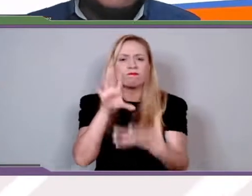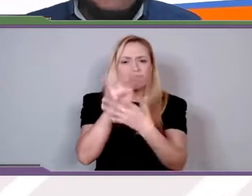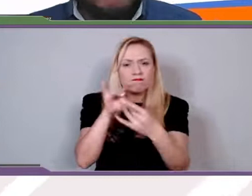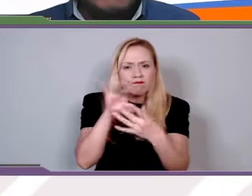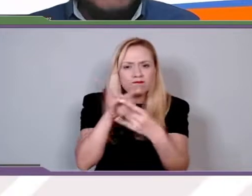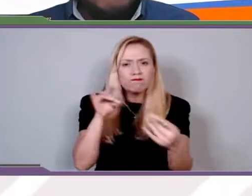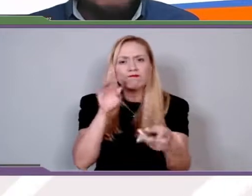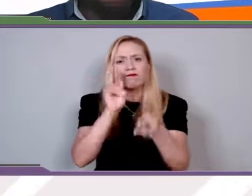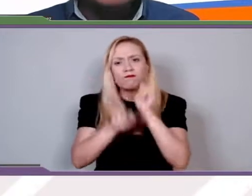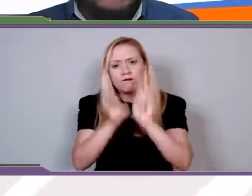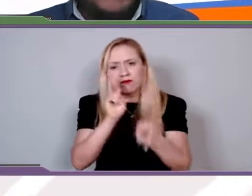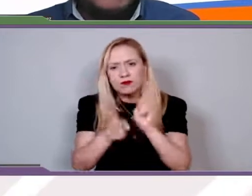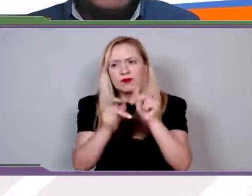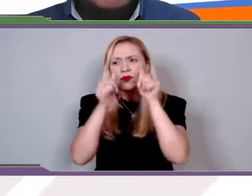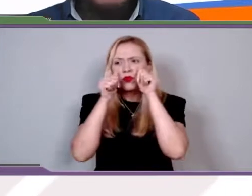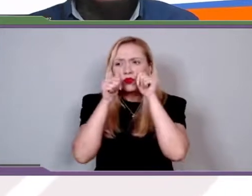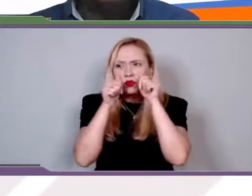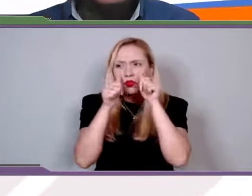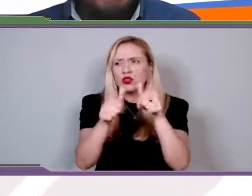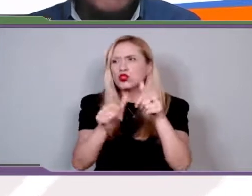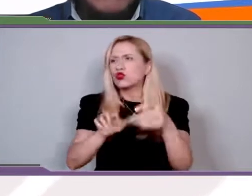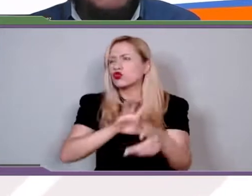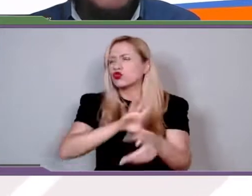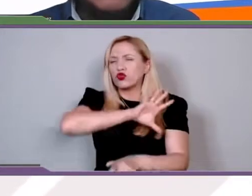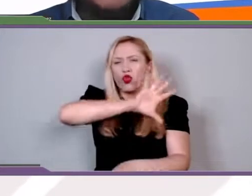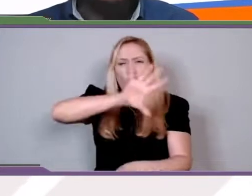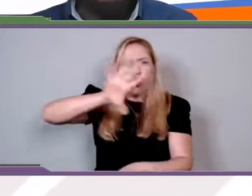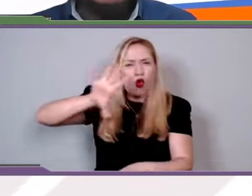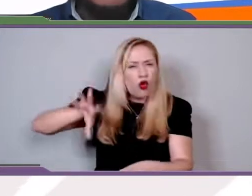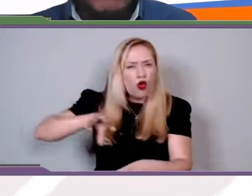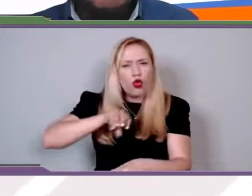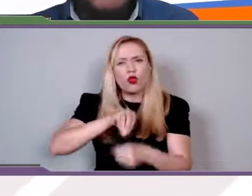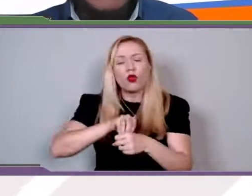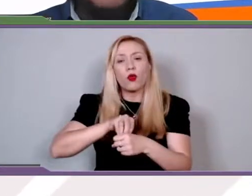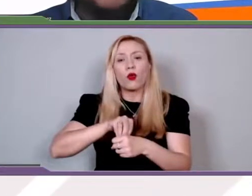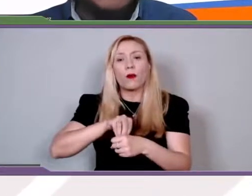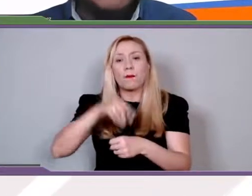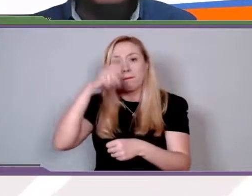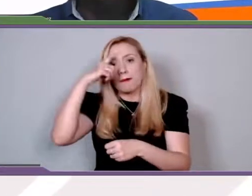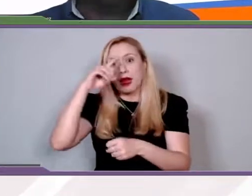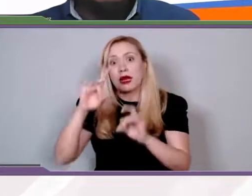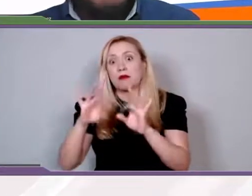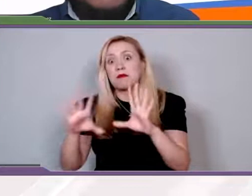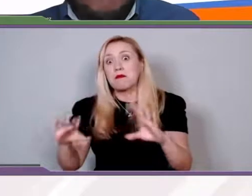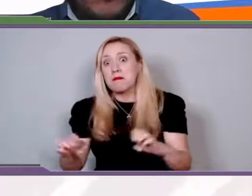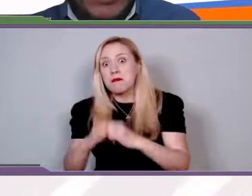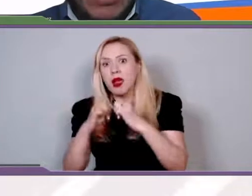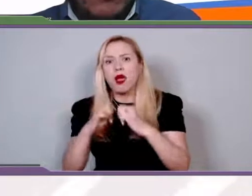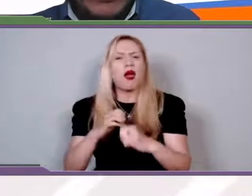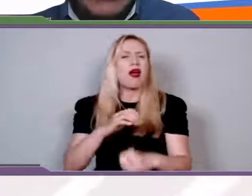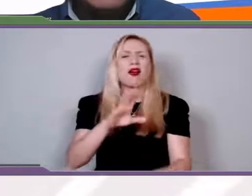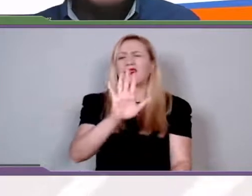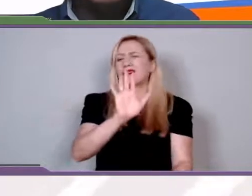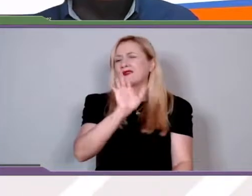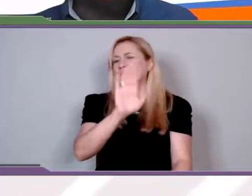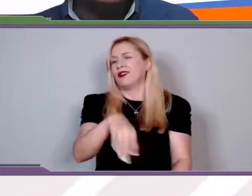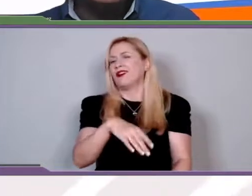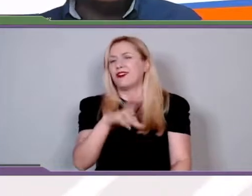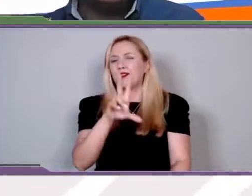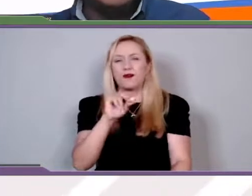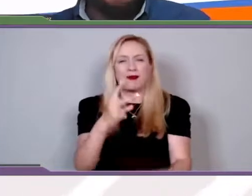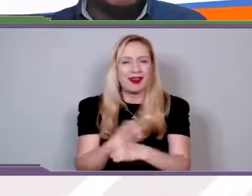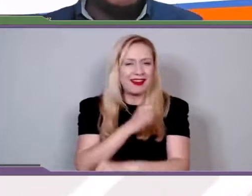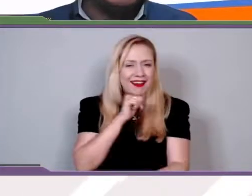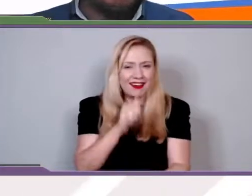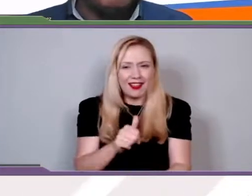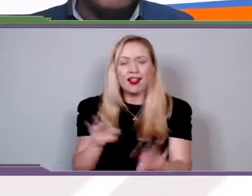plática, darles acompañamiento de todo esto, lo que sí podía suceder y lo que no podía suceder, cómo se podían cuidar y cuáles tenían